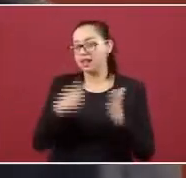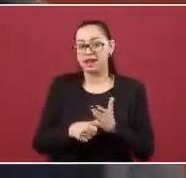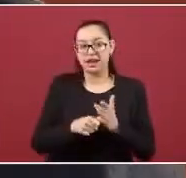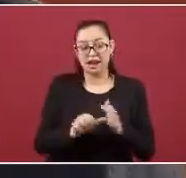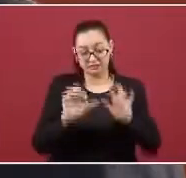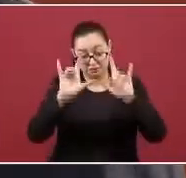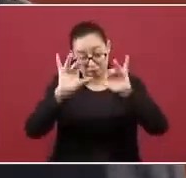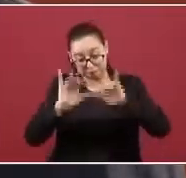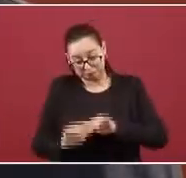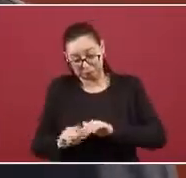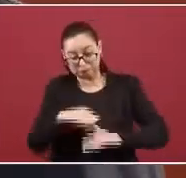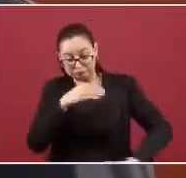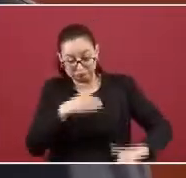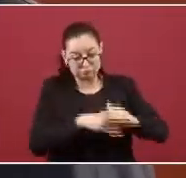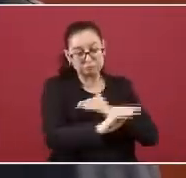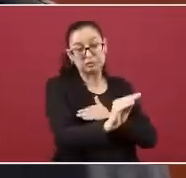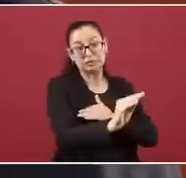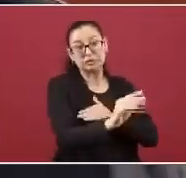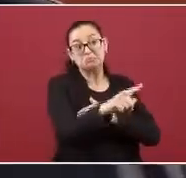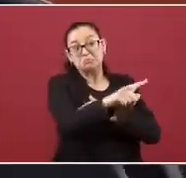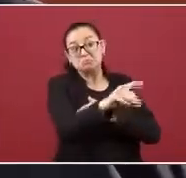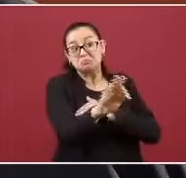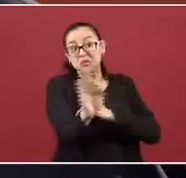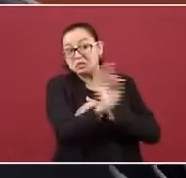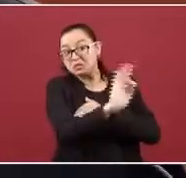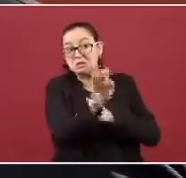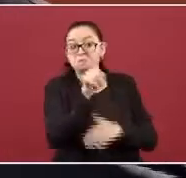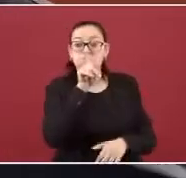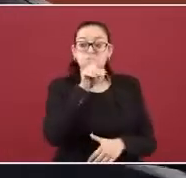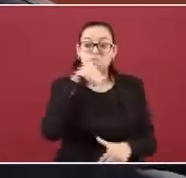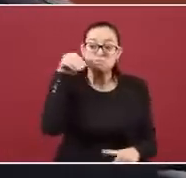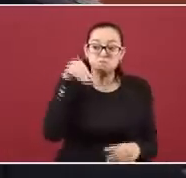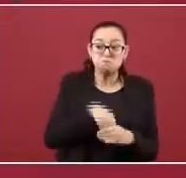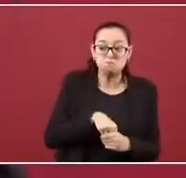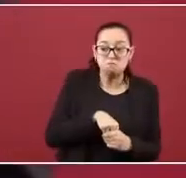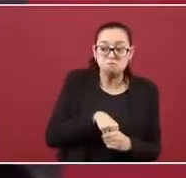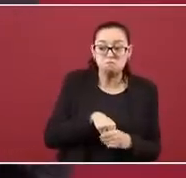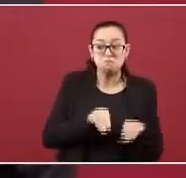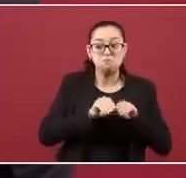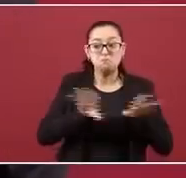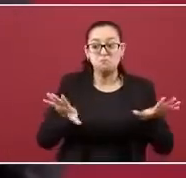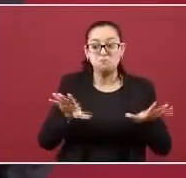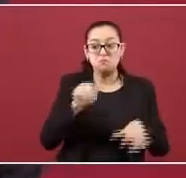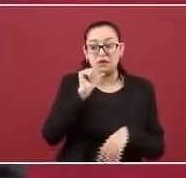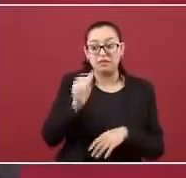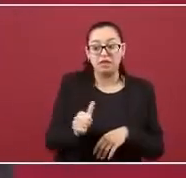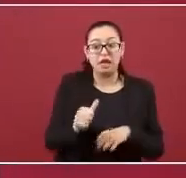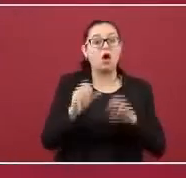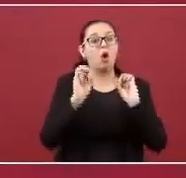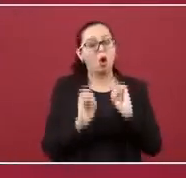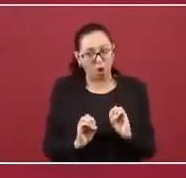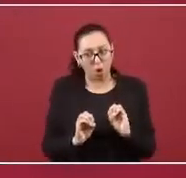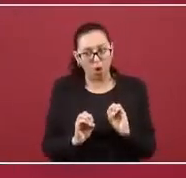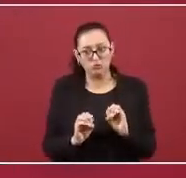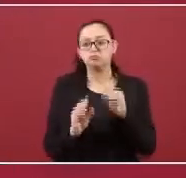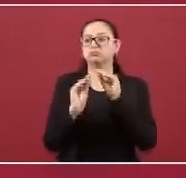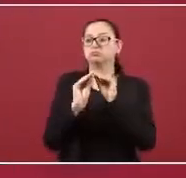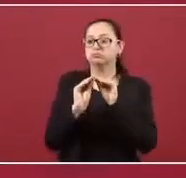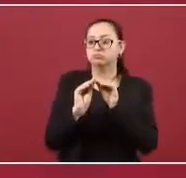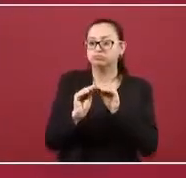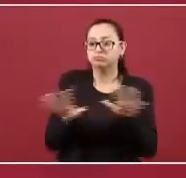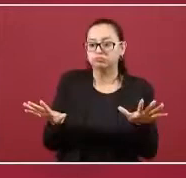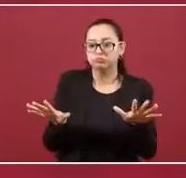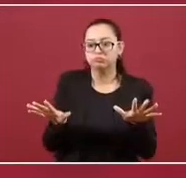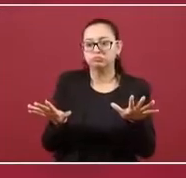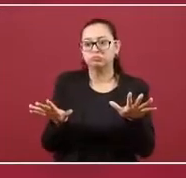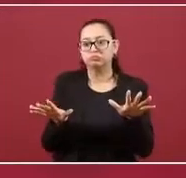no la publicaban, o si la publicaban, la aclaración lo hacían una